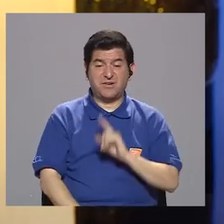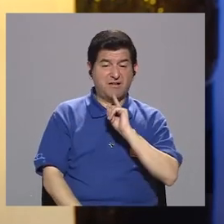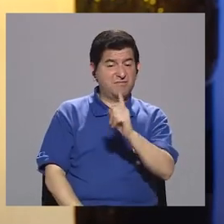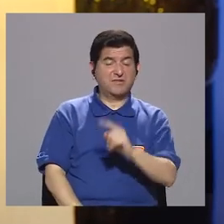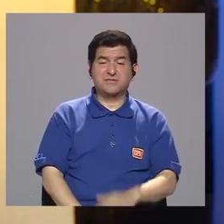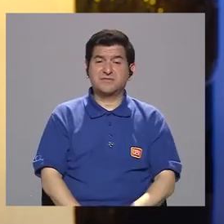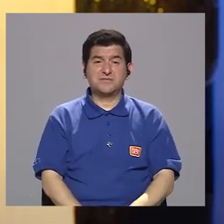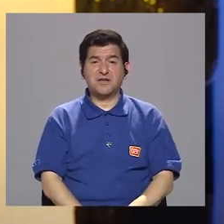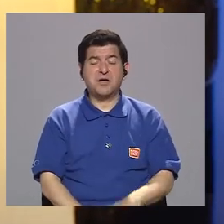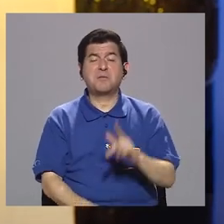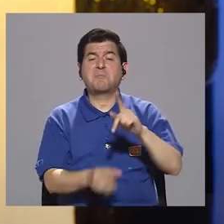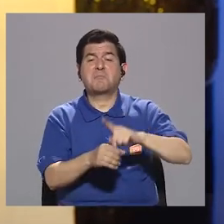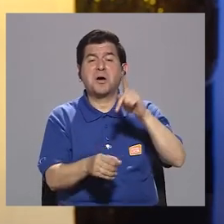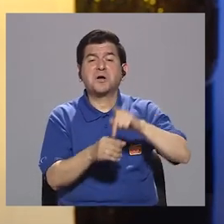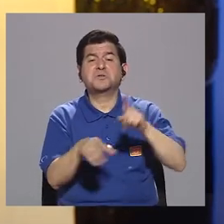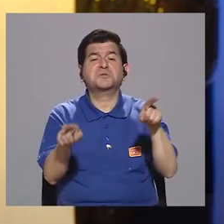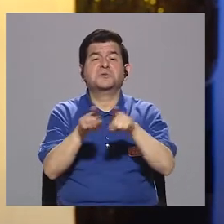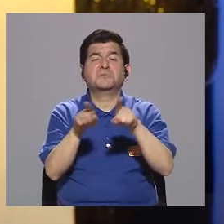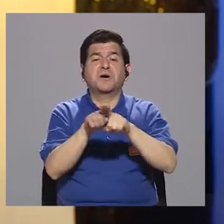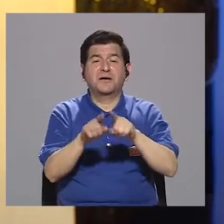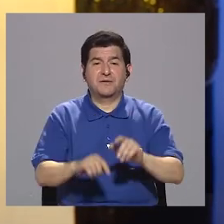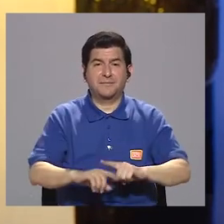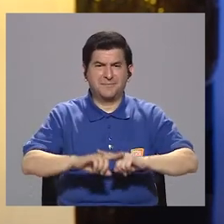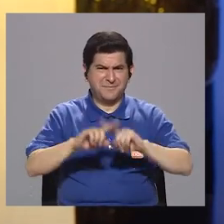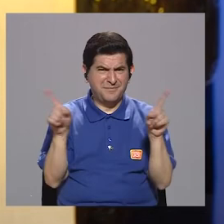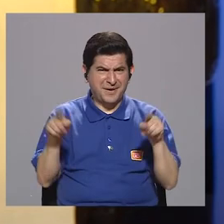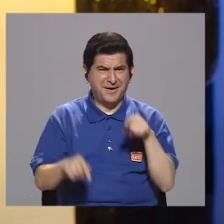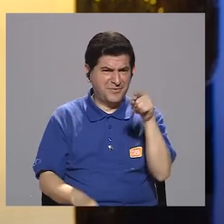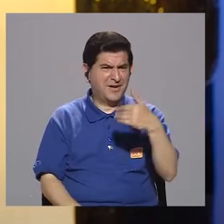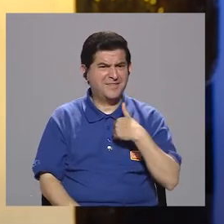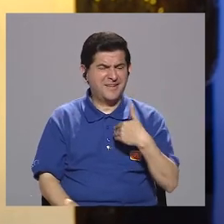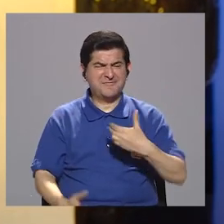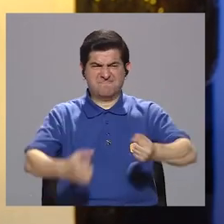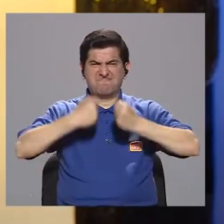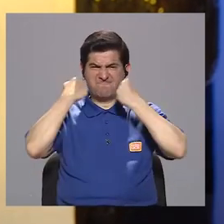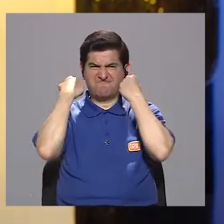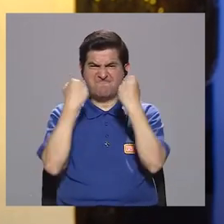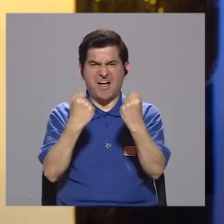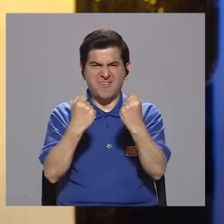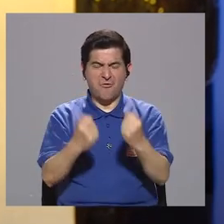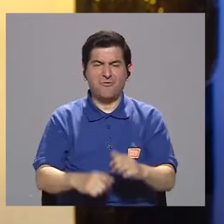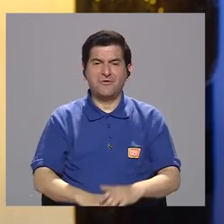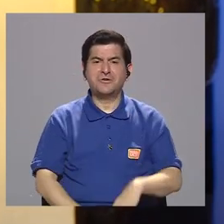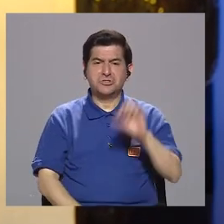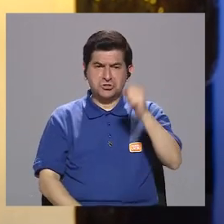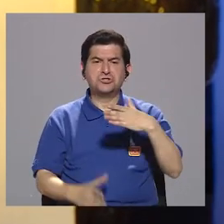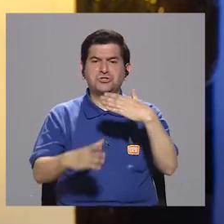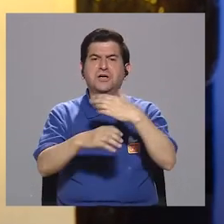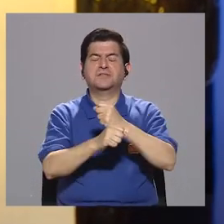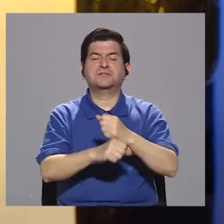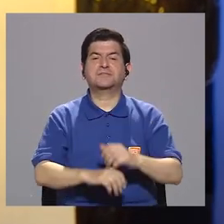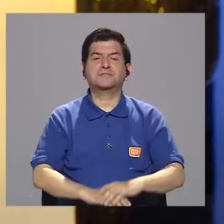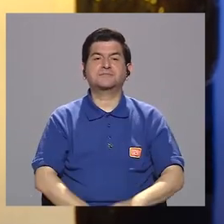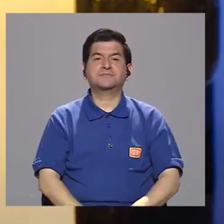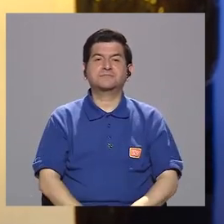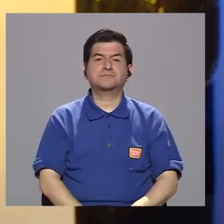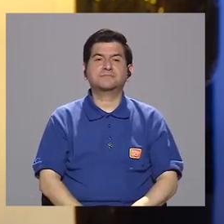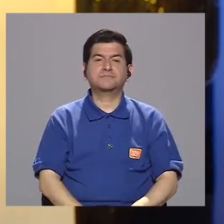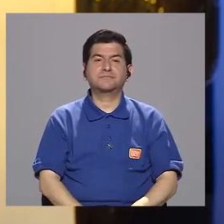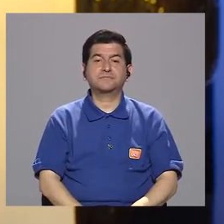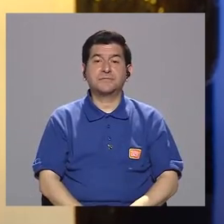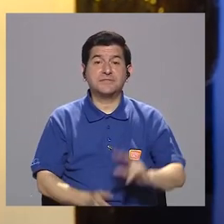arrogar que han participado de eso, pero él tuvo el valor y la fuerza para hacerlo, porque